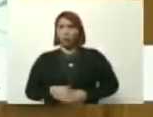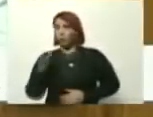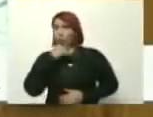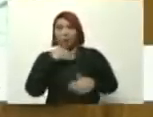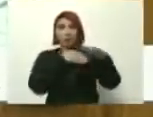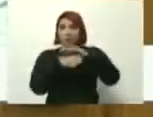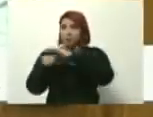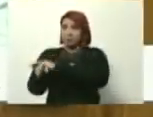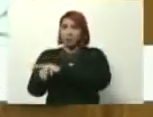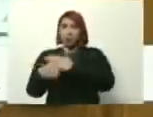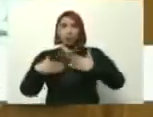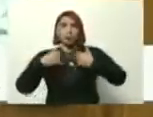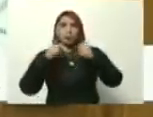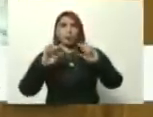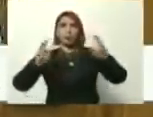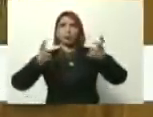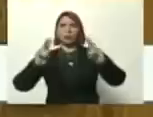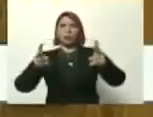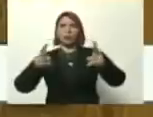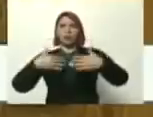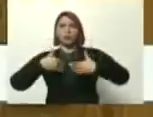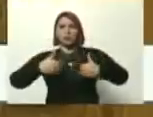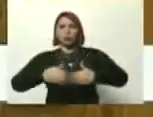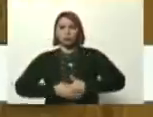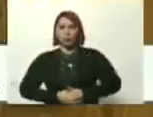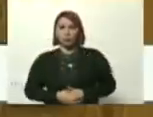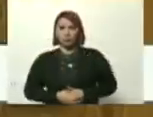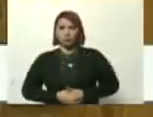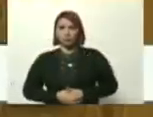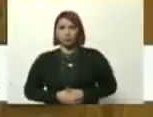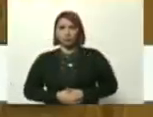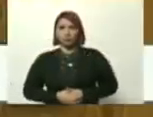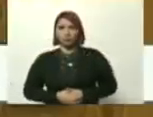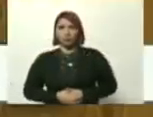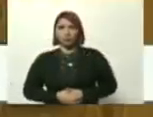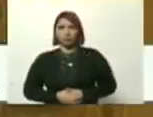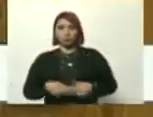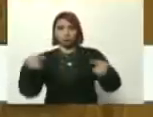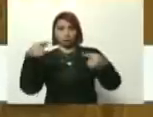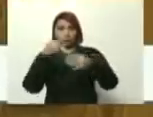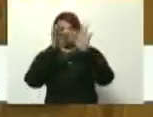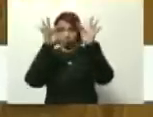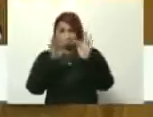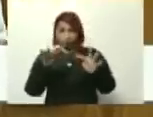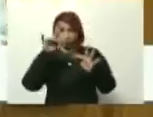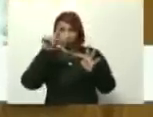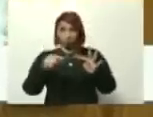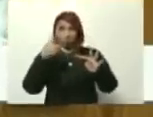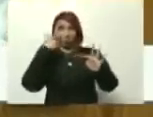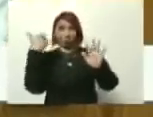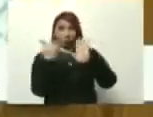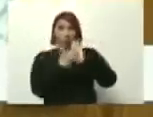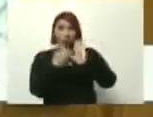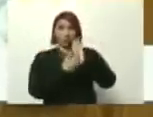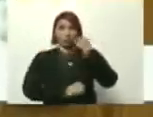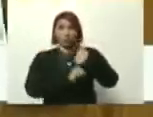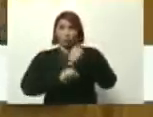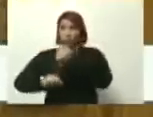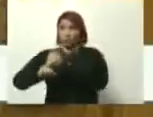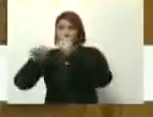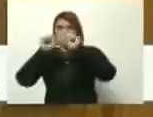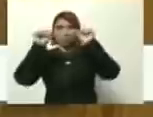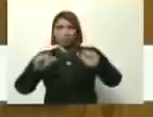acceso a seguridad en materia de salud. De igual manera, está contemplado el impulso al sistema de